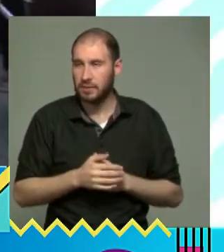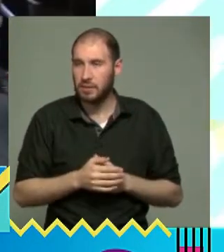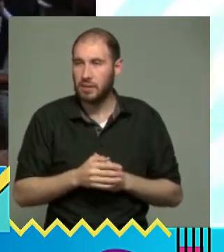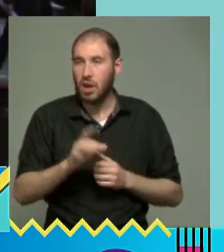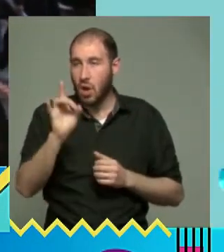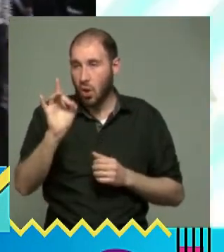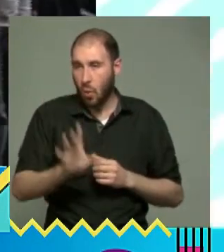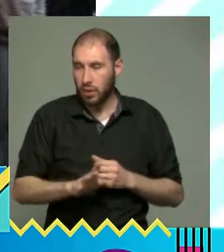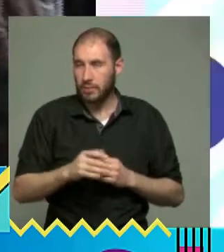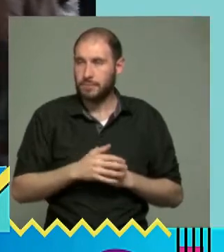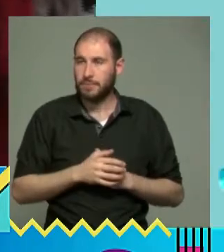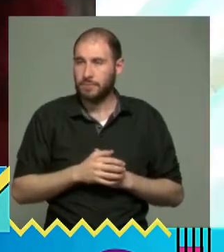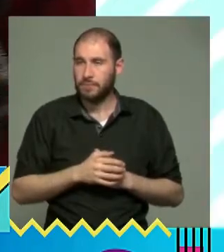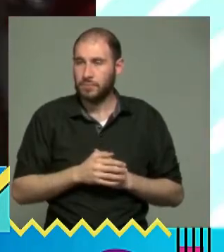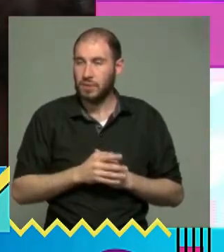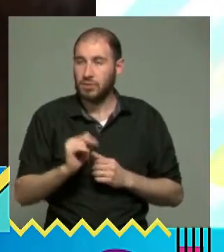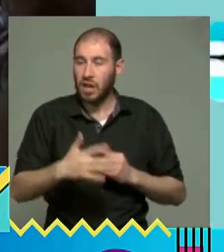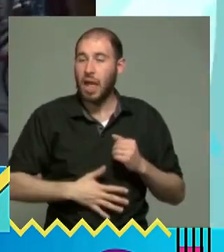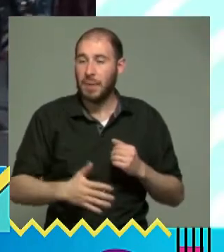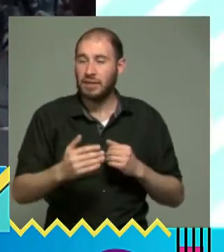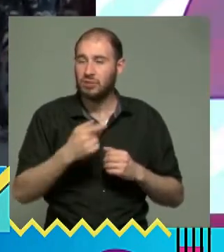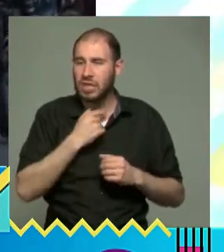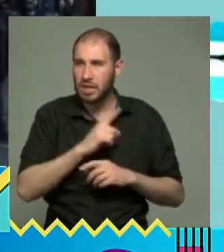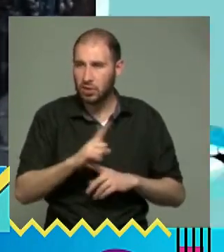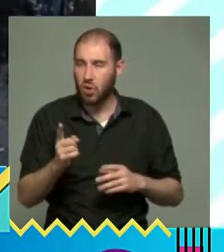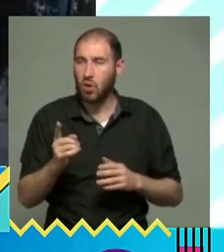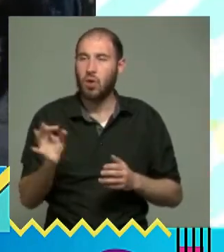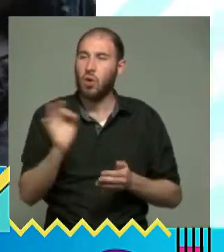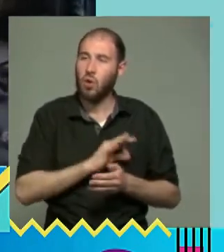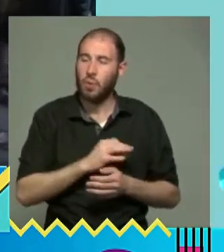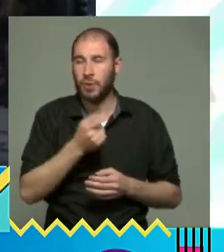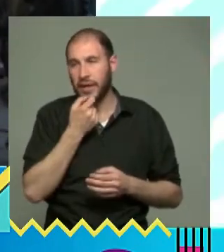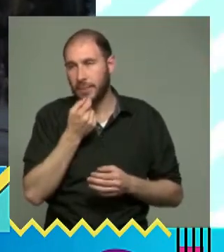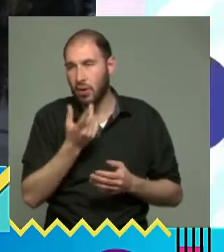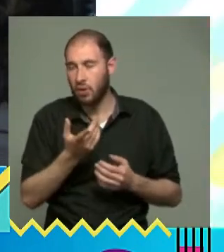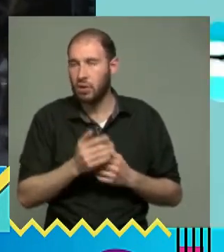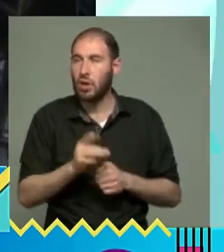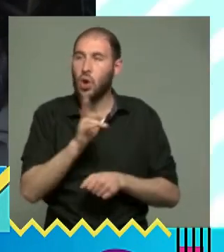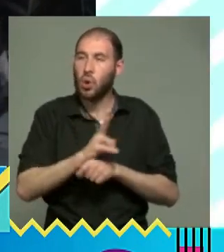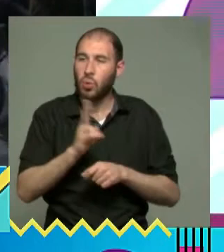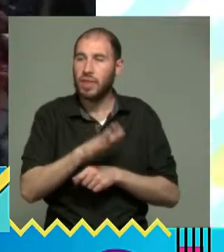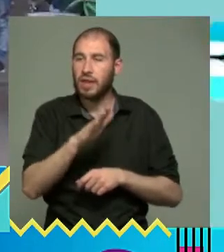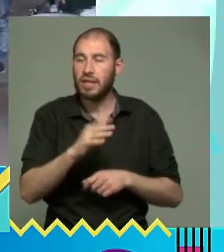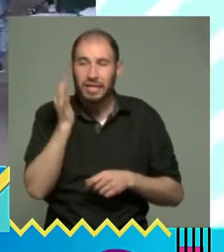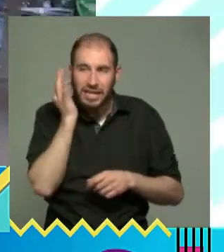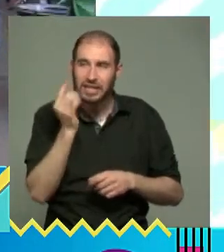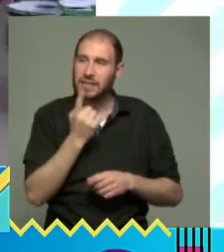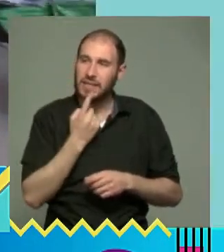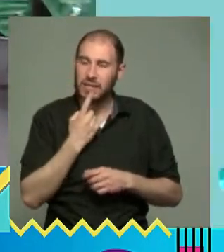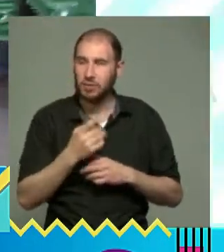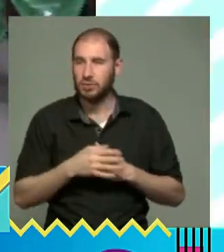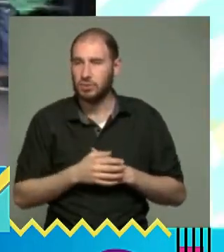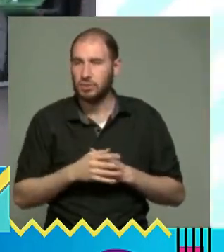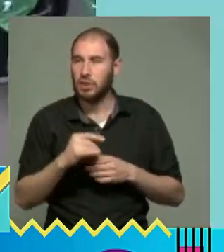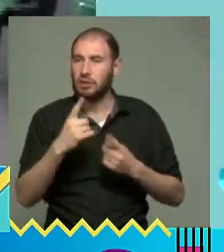no solamente tengamos embarazos no deseados o que podamos proteger a niñas y a niños